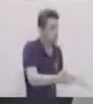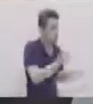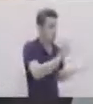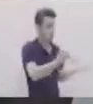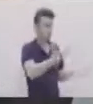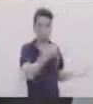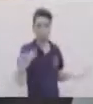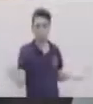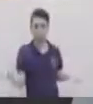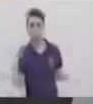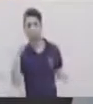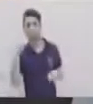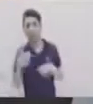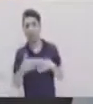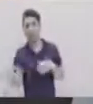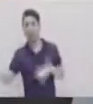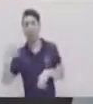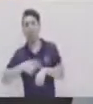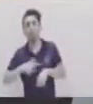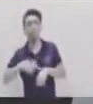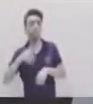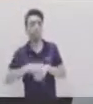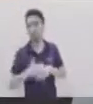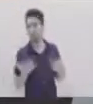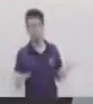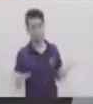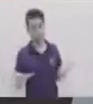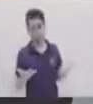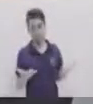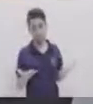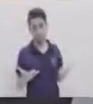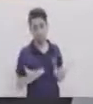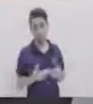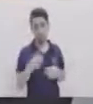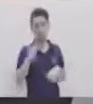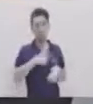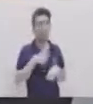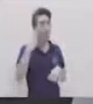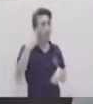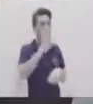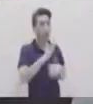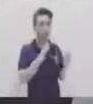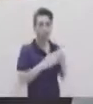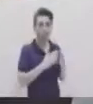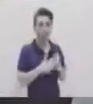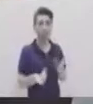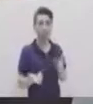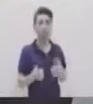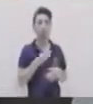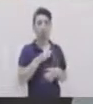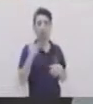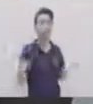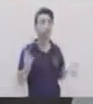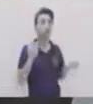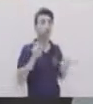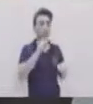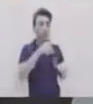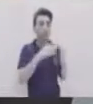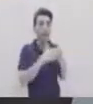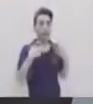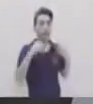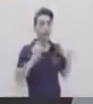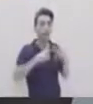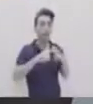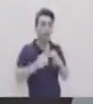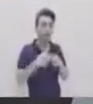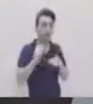solo, pues incluso se puede tardar más tiempo, ¿verdad? Usted mencionaba el claro ejemplo de poderlo hacer en casa. Creo que es el espacio ideal para poder empezar